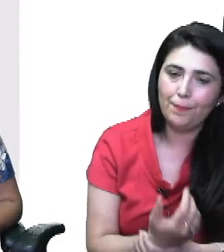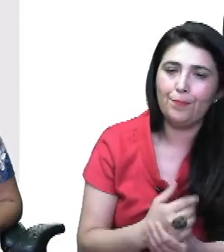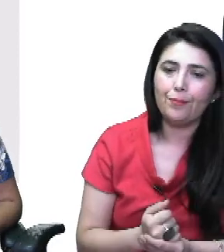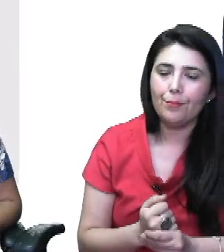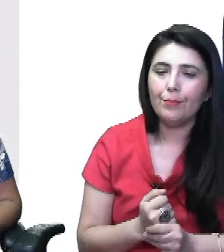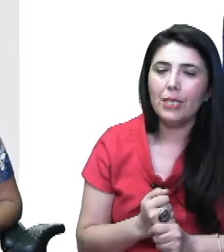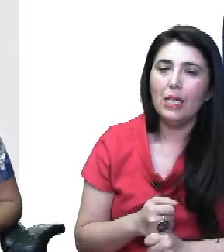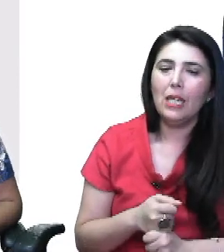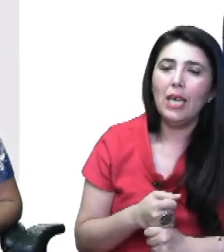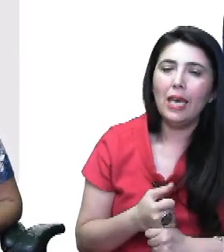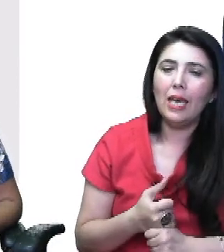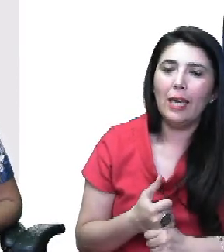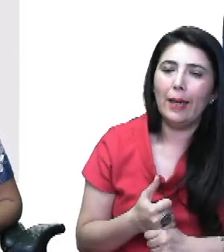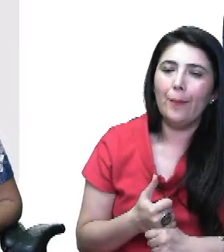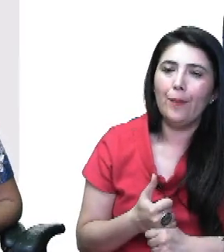reconstrucción,